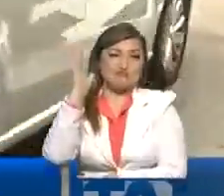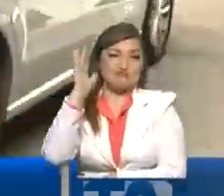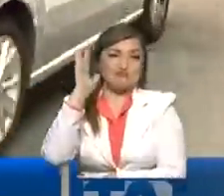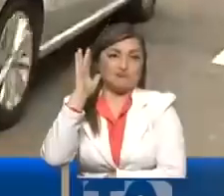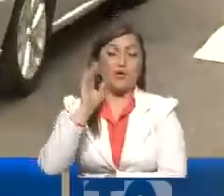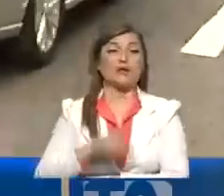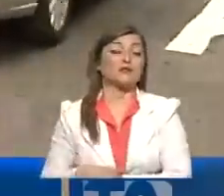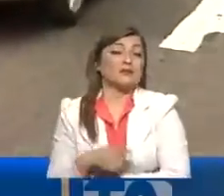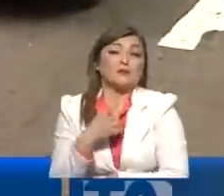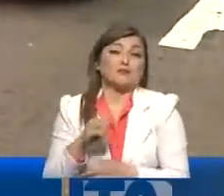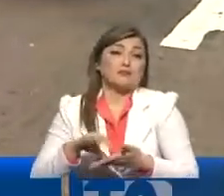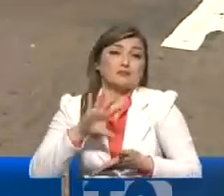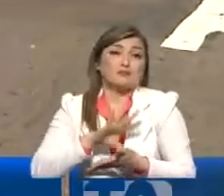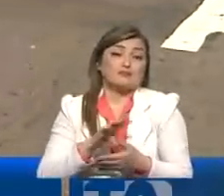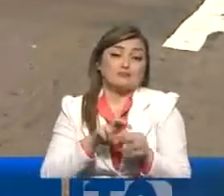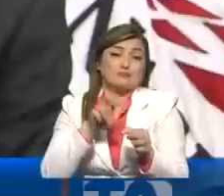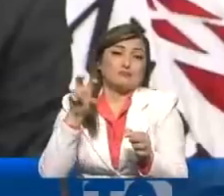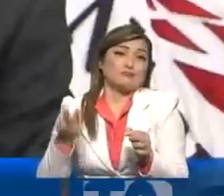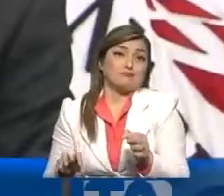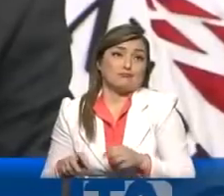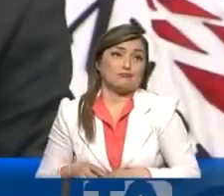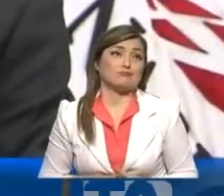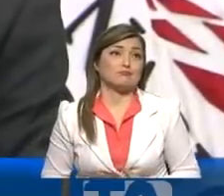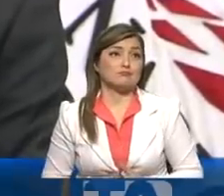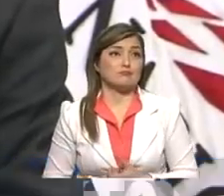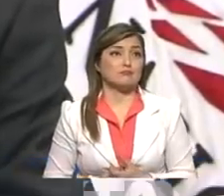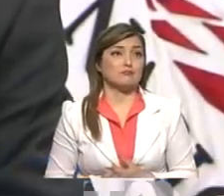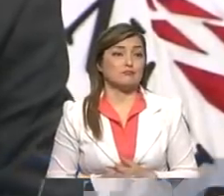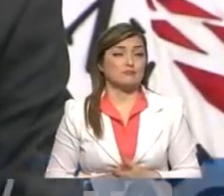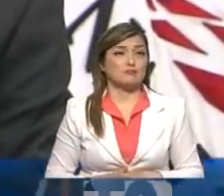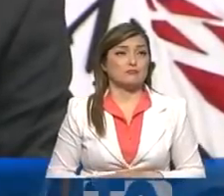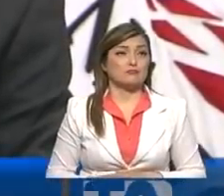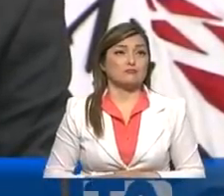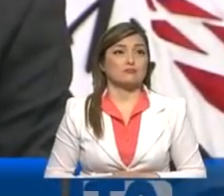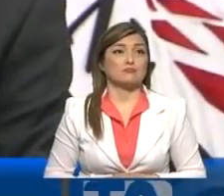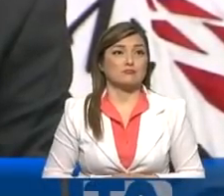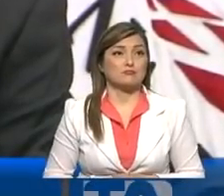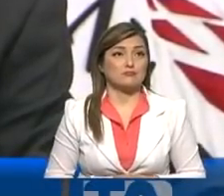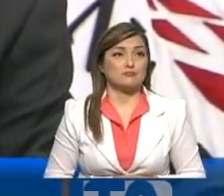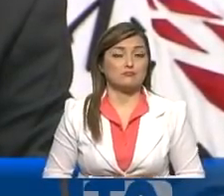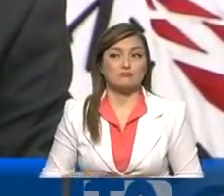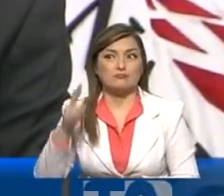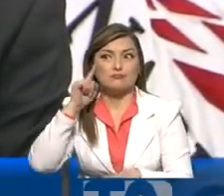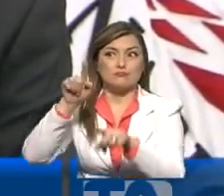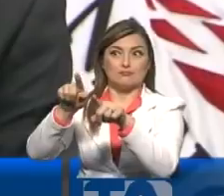dijo en la asamblea que da un paso al costado. Acuerdo con el que no estoy de acuerdo.